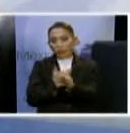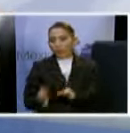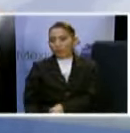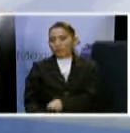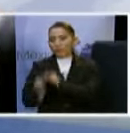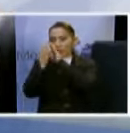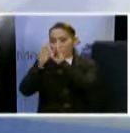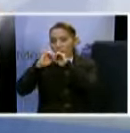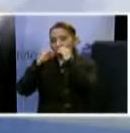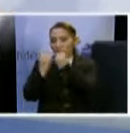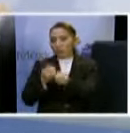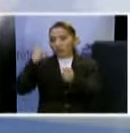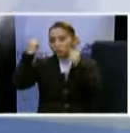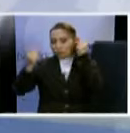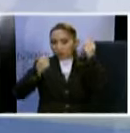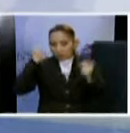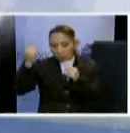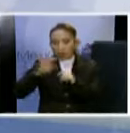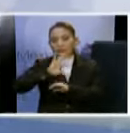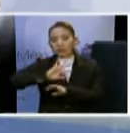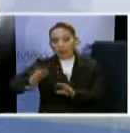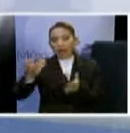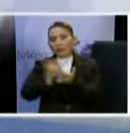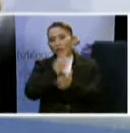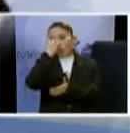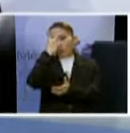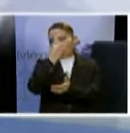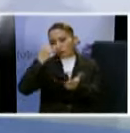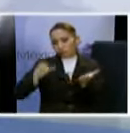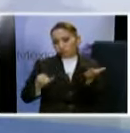la Organización Mundial del Turismo. Ya ganamos 2